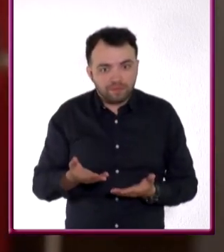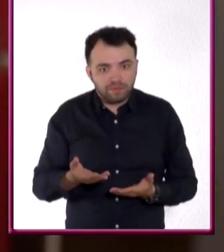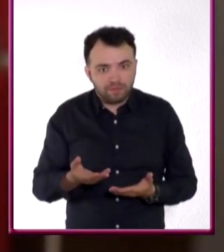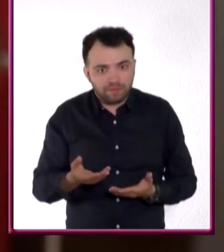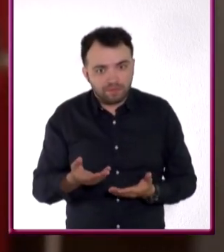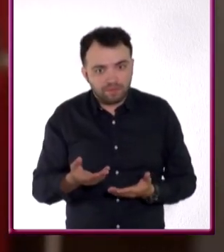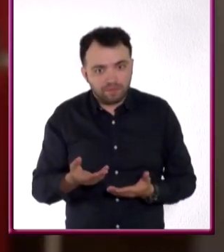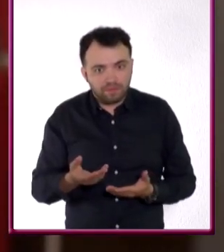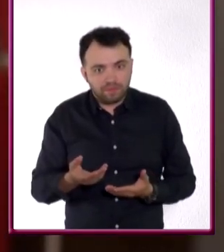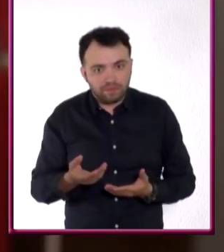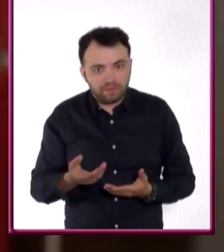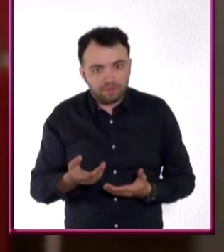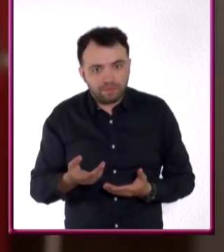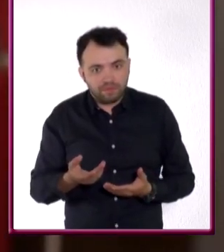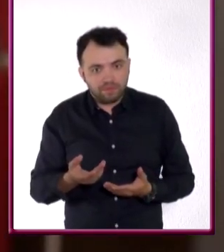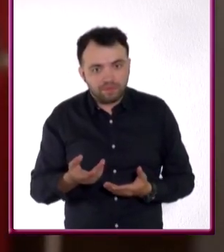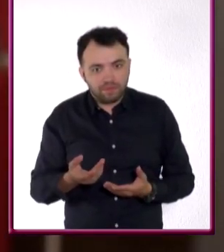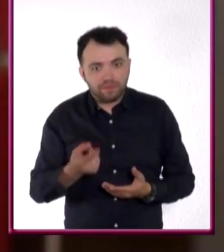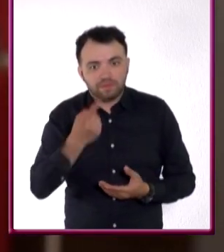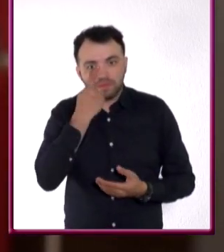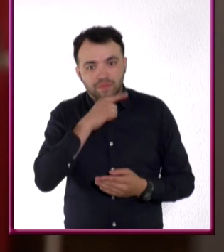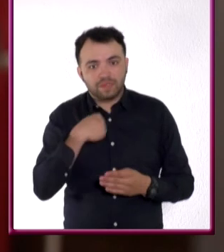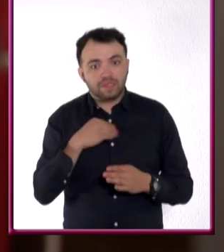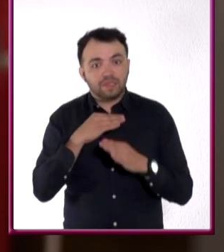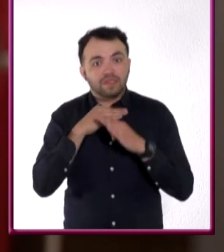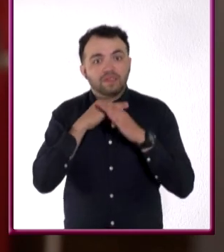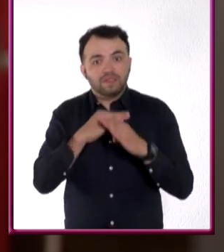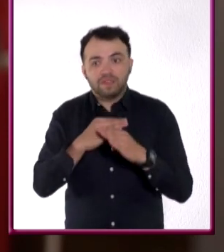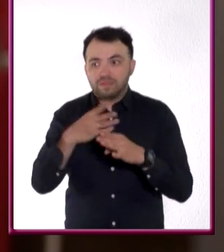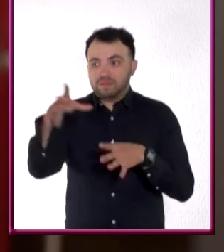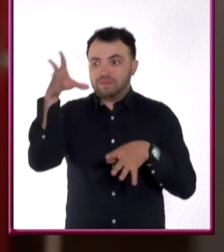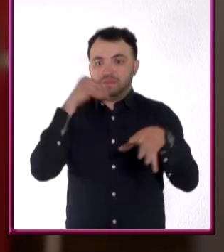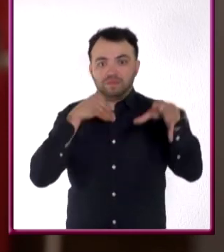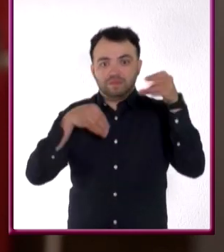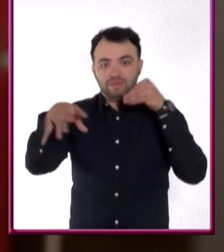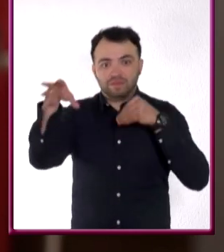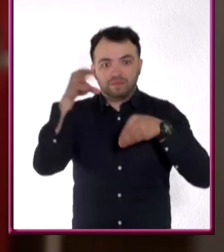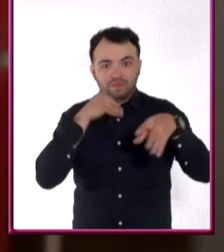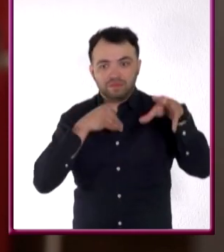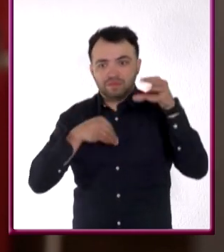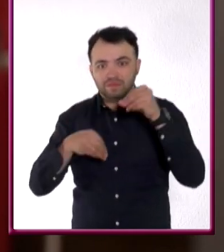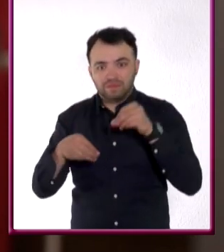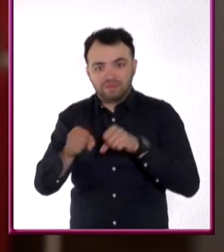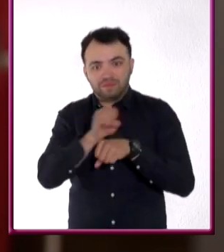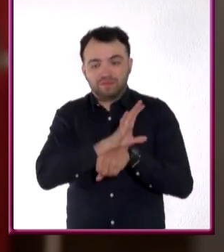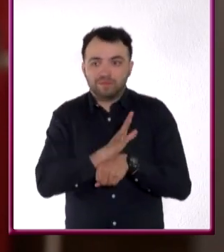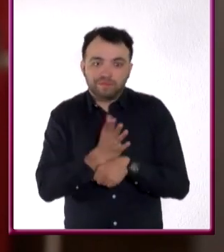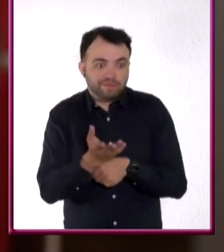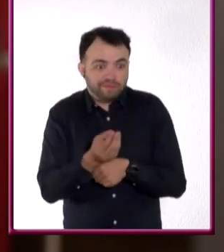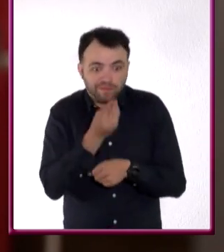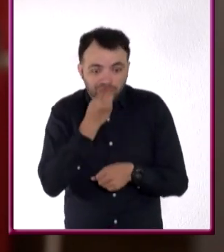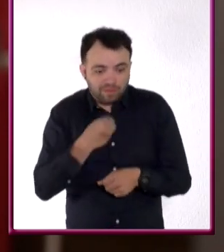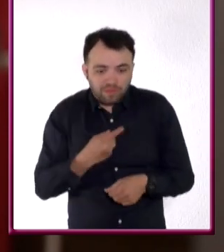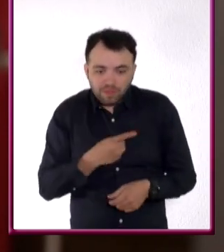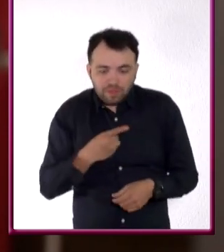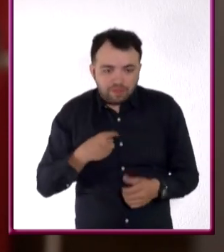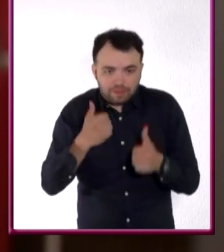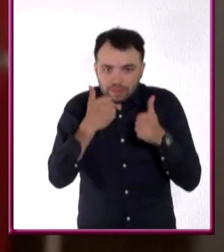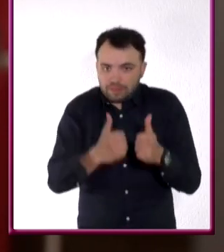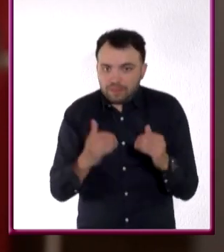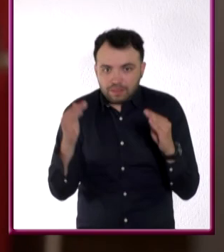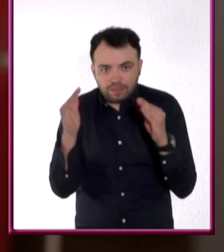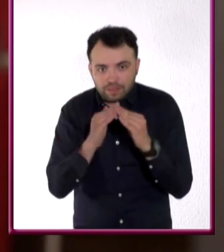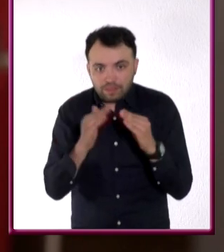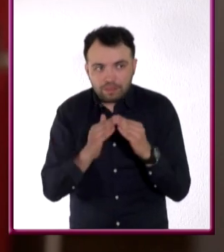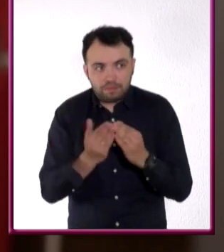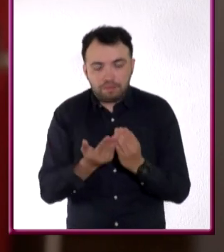pues, para en general evitar que la epidemia vuelva a agarrar vuelo, ¿no? Pues hay que quedarse en casa en la medida en lo que